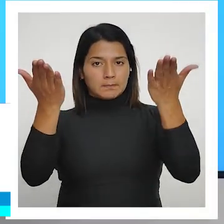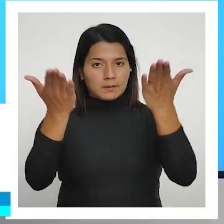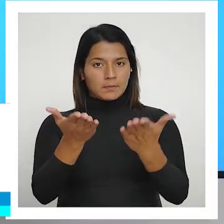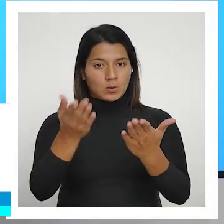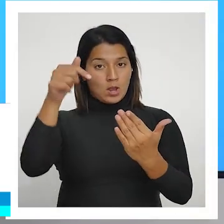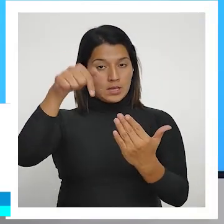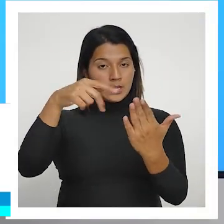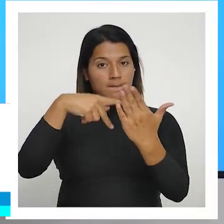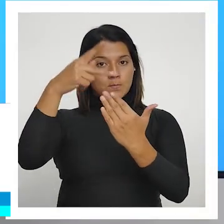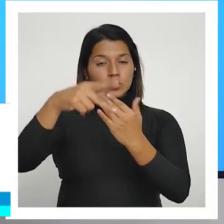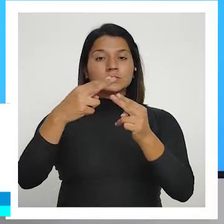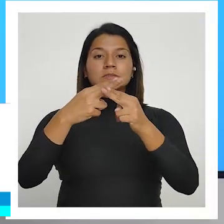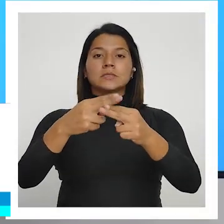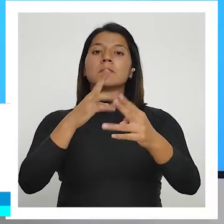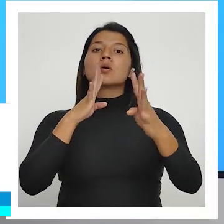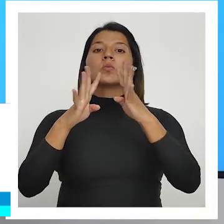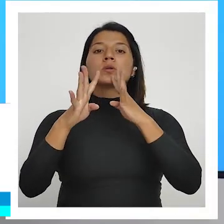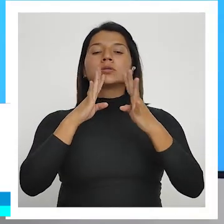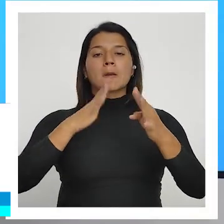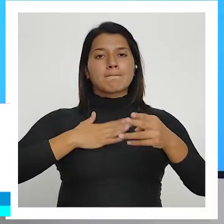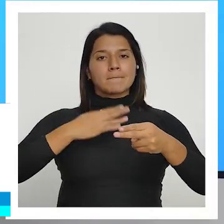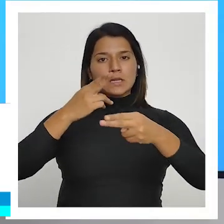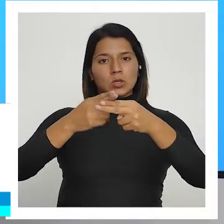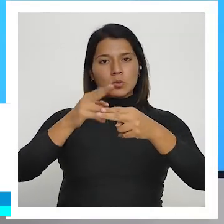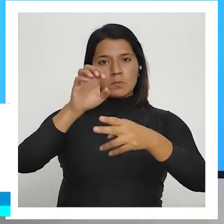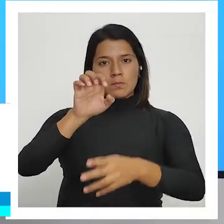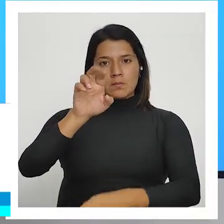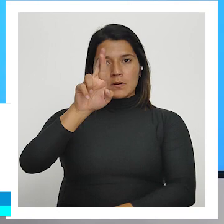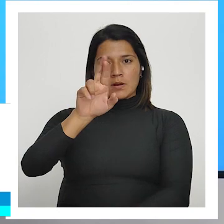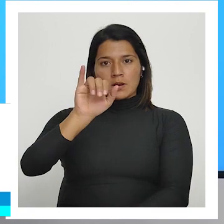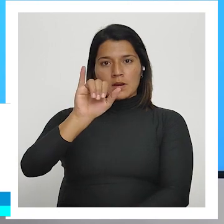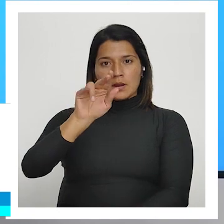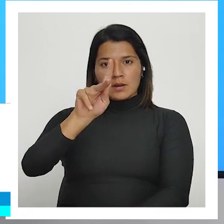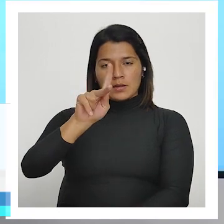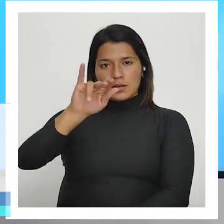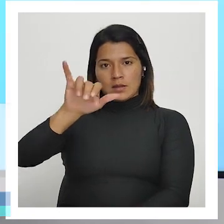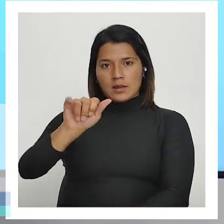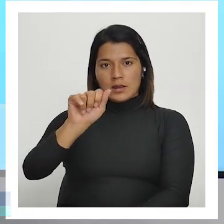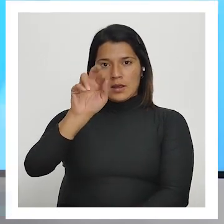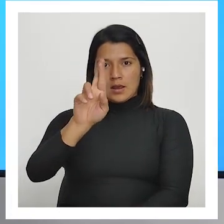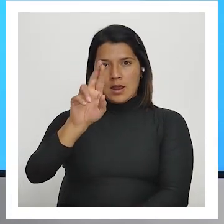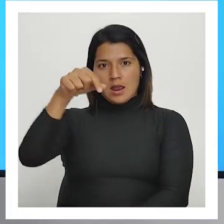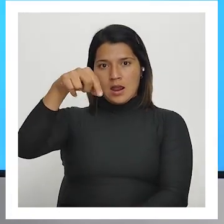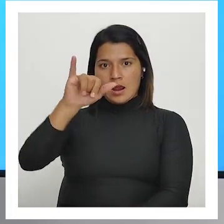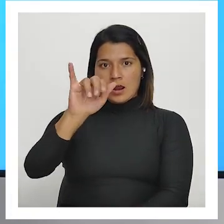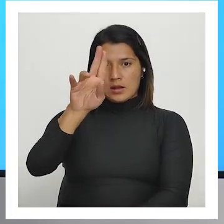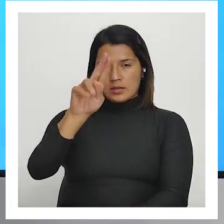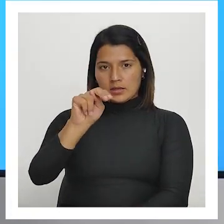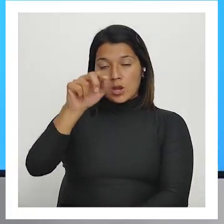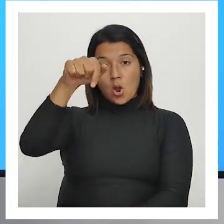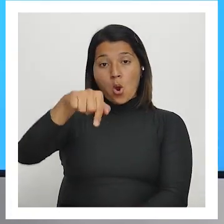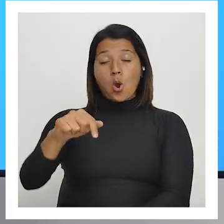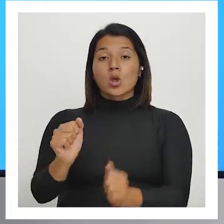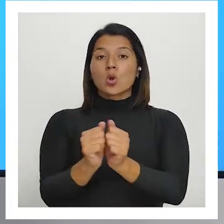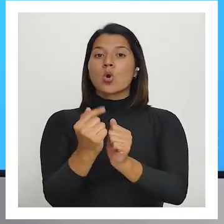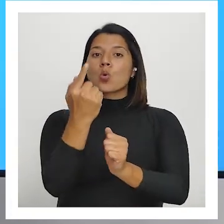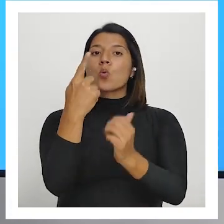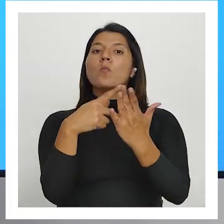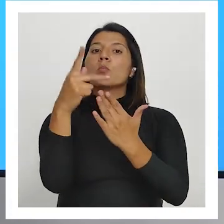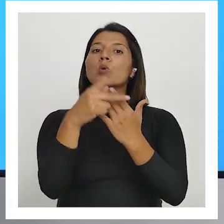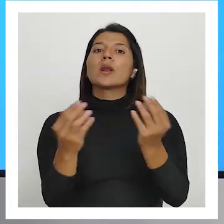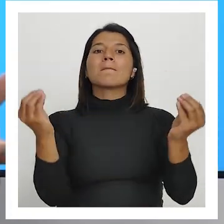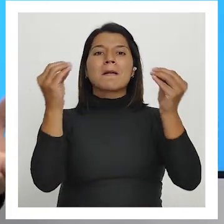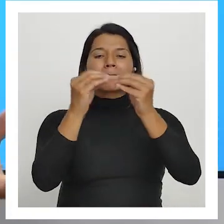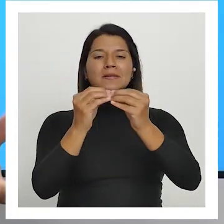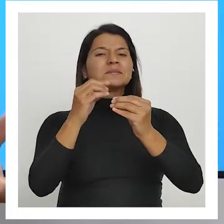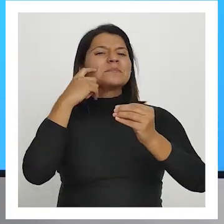Bienvenidos a su espacio Conversamos. Soy Eric Jarquín, hoy con un programa más dedicado pues, al